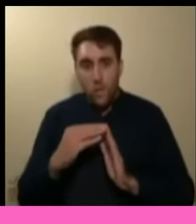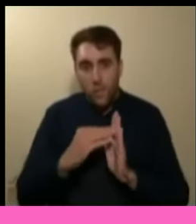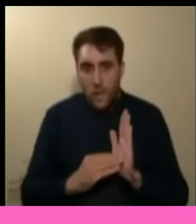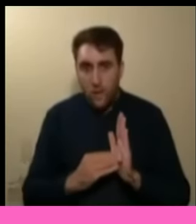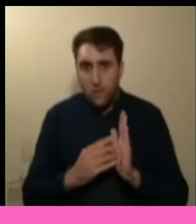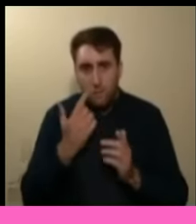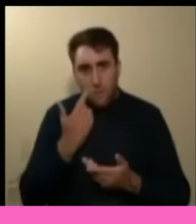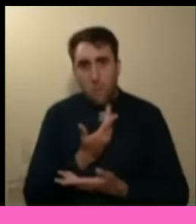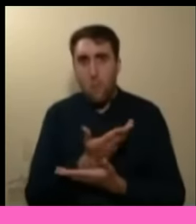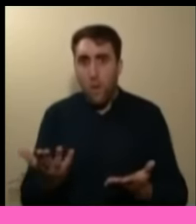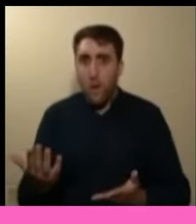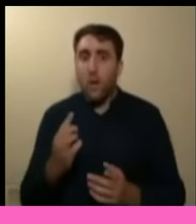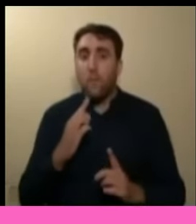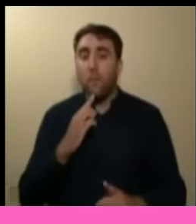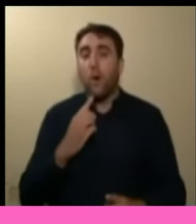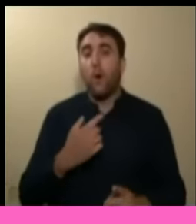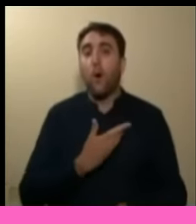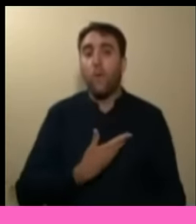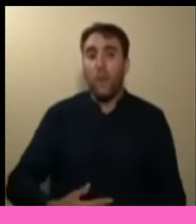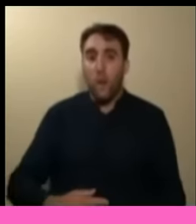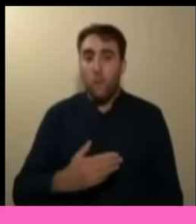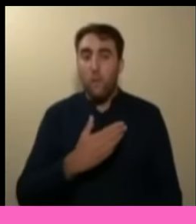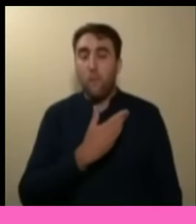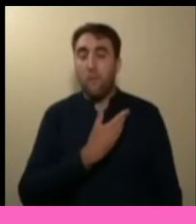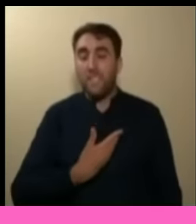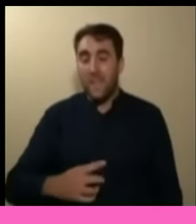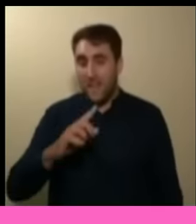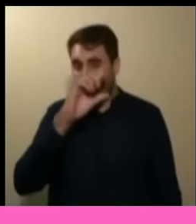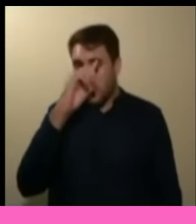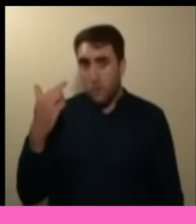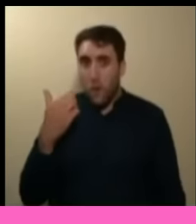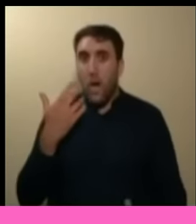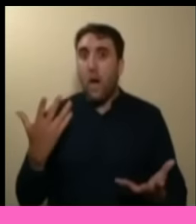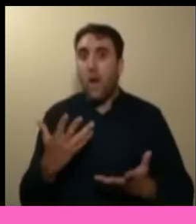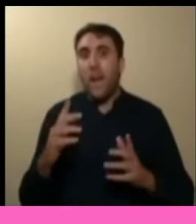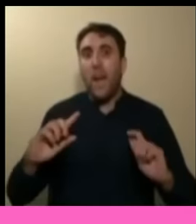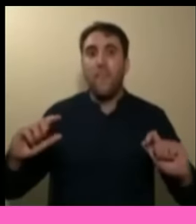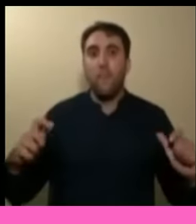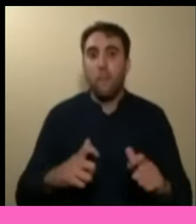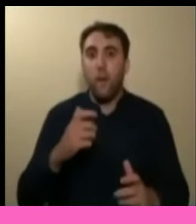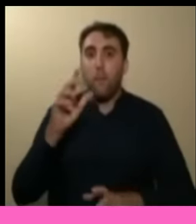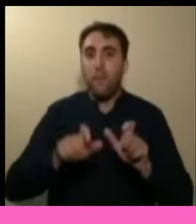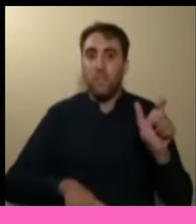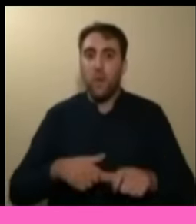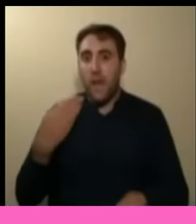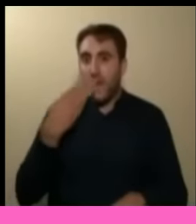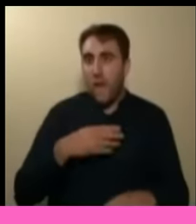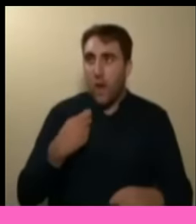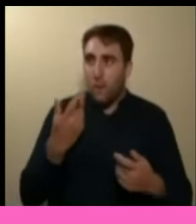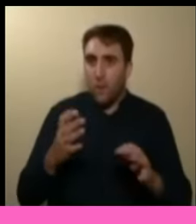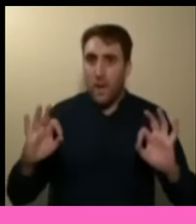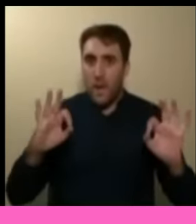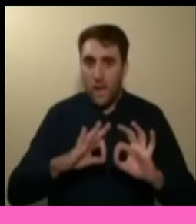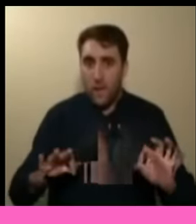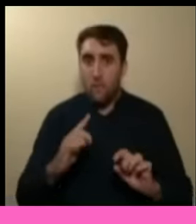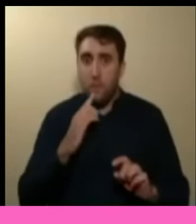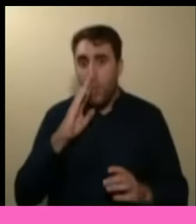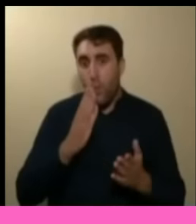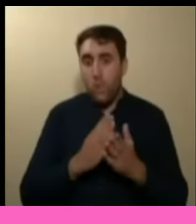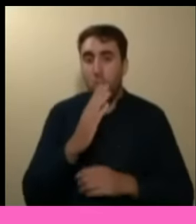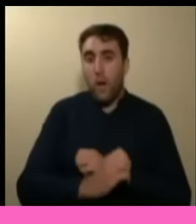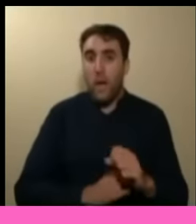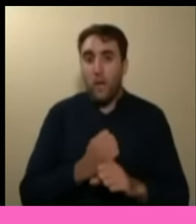están empezando a dar que durante el gobierno del presidente Lacalle Pou la informalidad está cayendo y se encuentra ya por debajo que durante el último año de gobierno del Frente